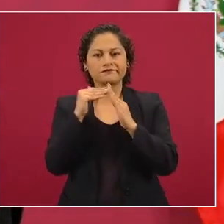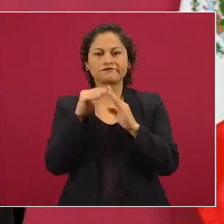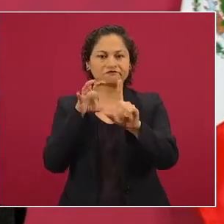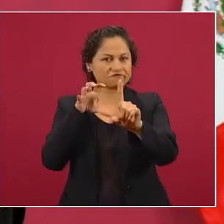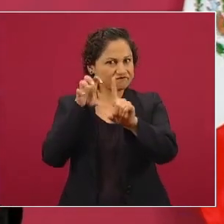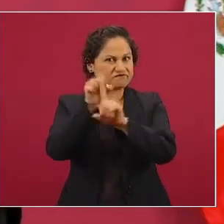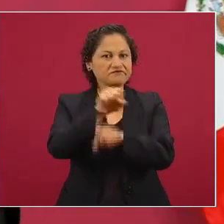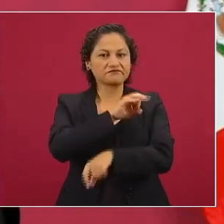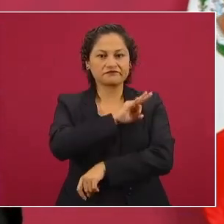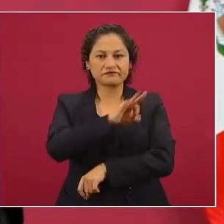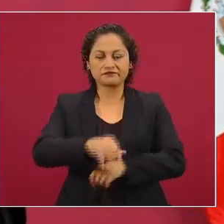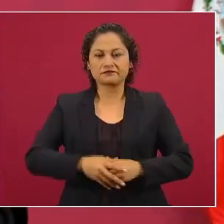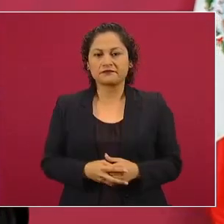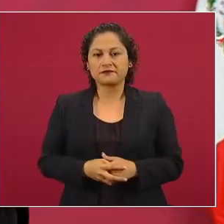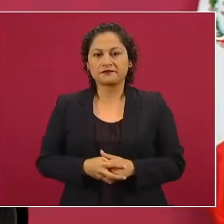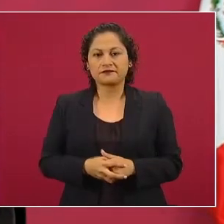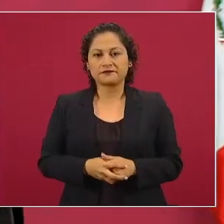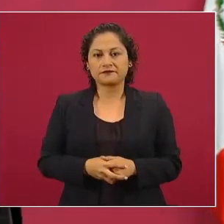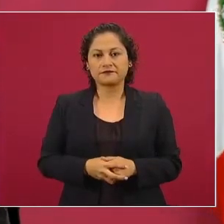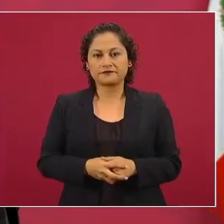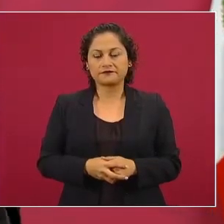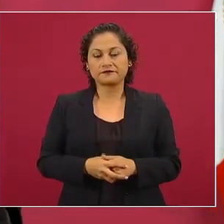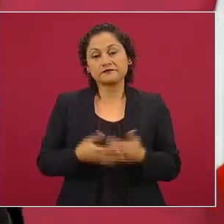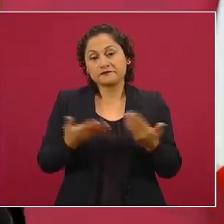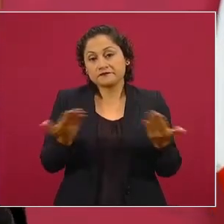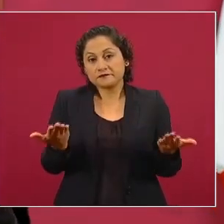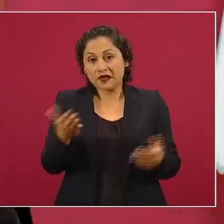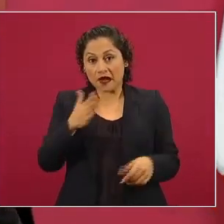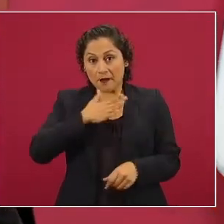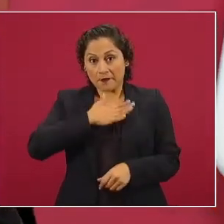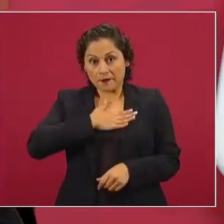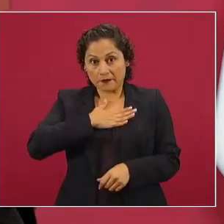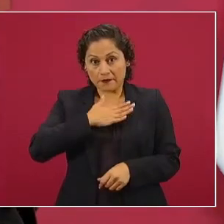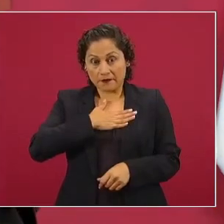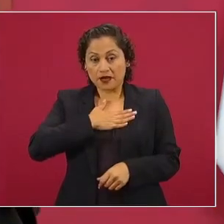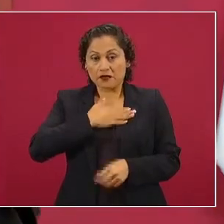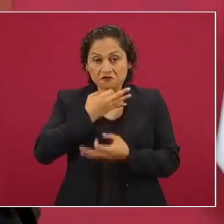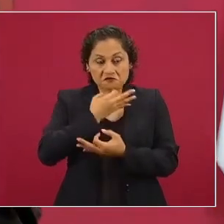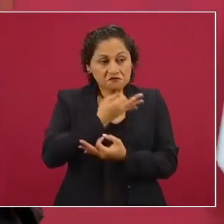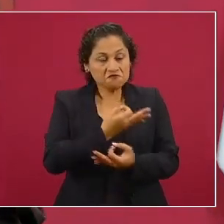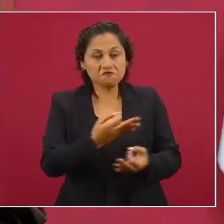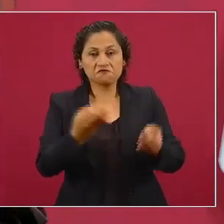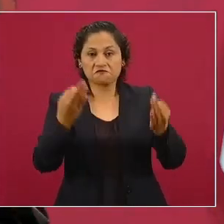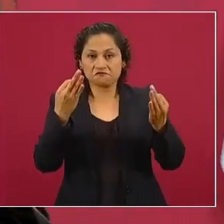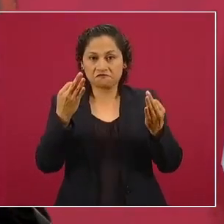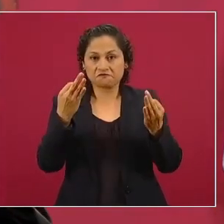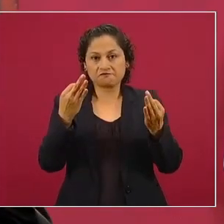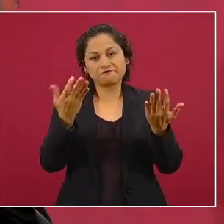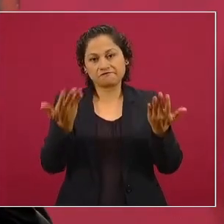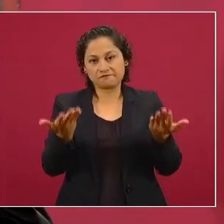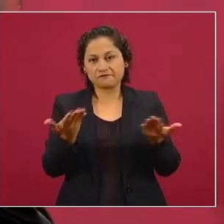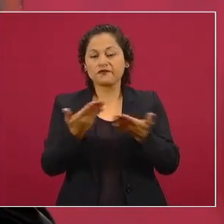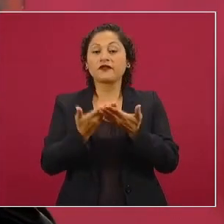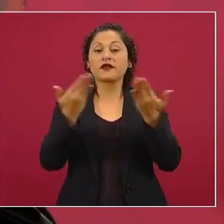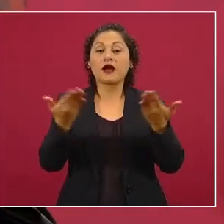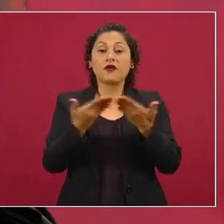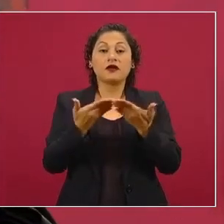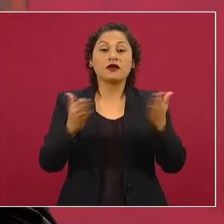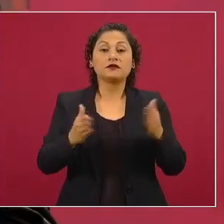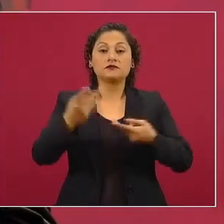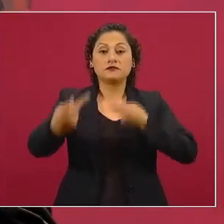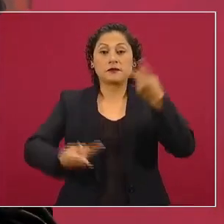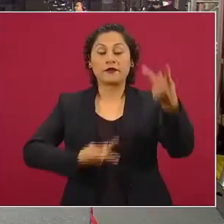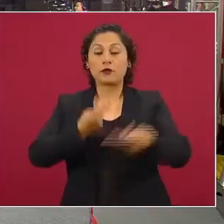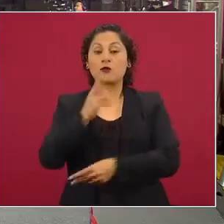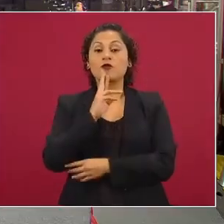Pues ese es el comentario y vamos ahora a preguntas y